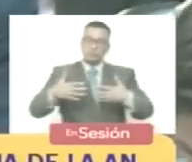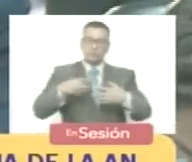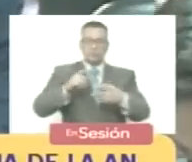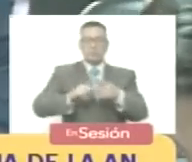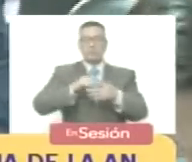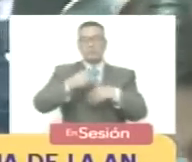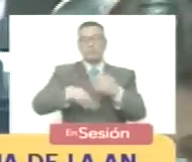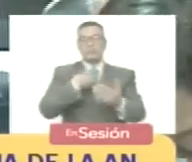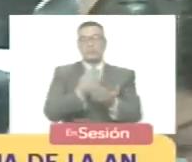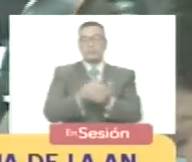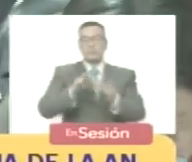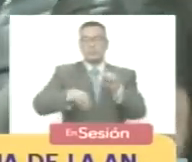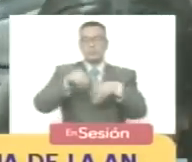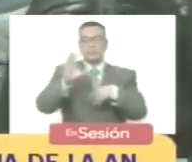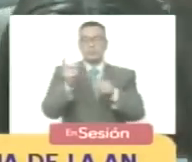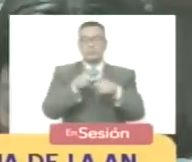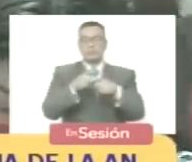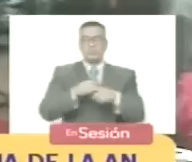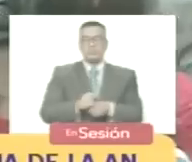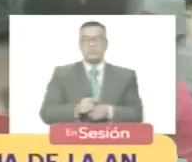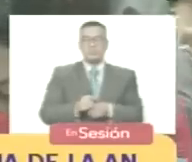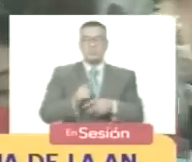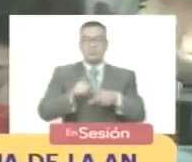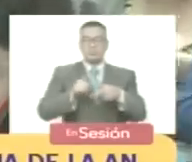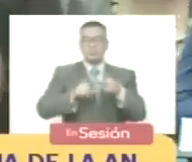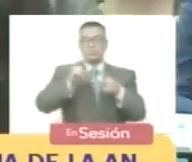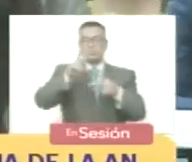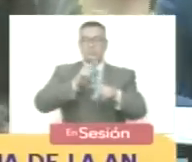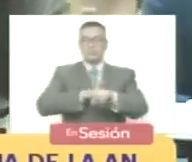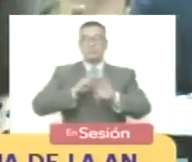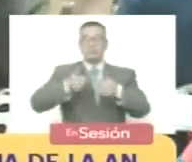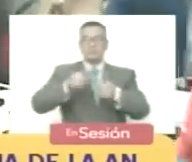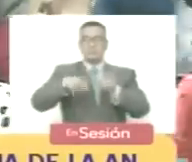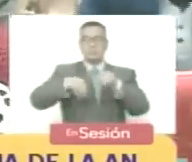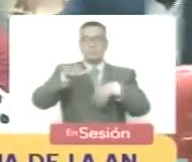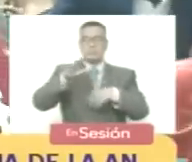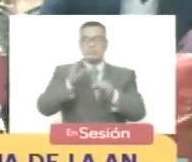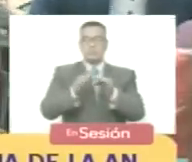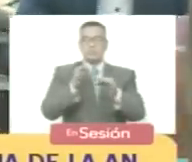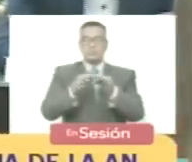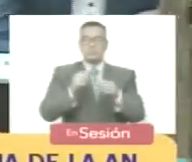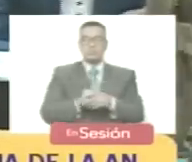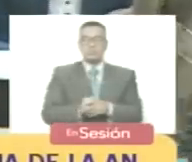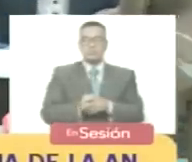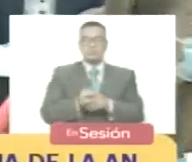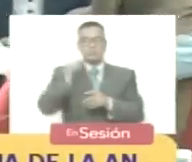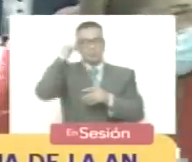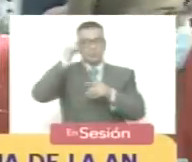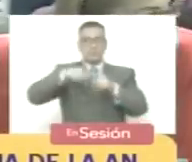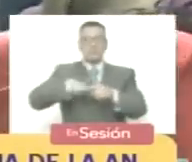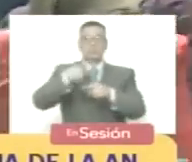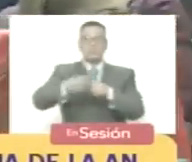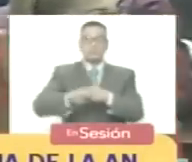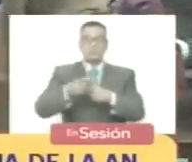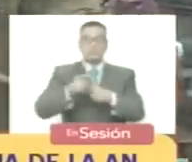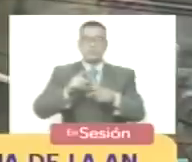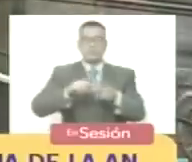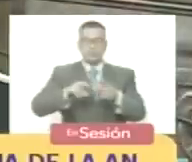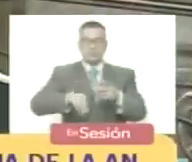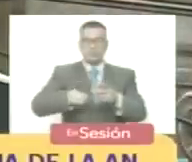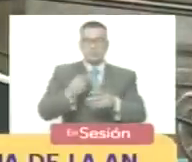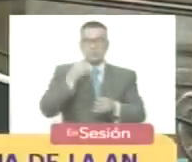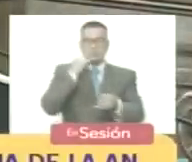durará hasta el 15 de agosto. El segundo periodo comenzará el 15 de septiembre o el día posterior más inmediato posible